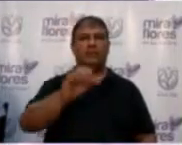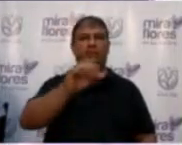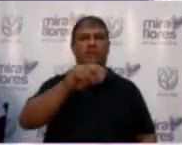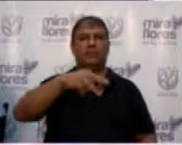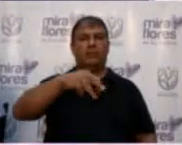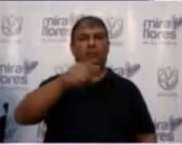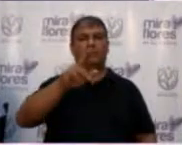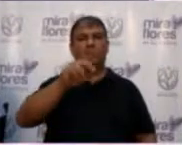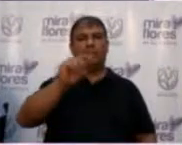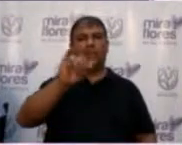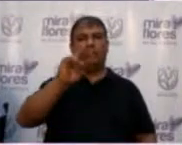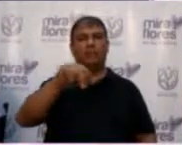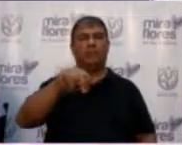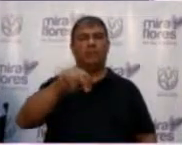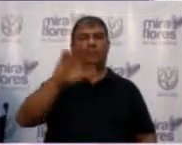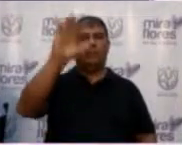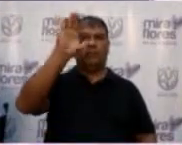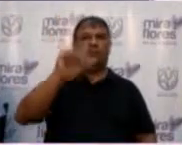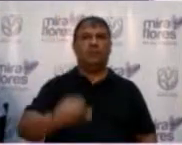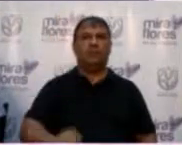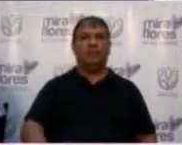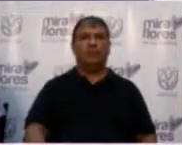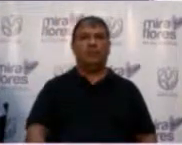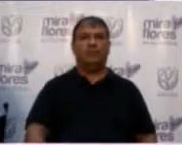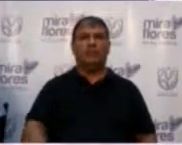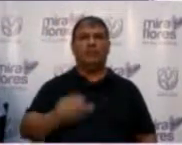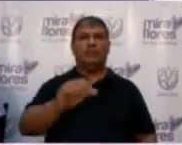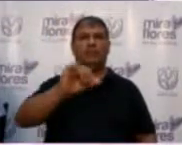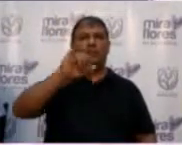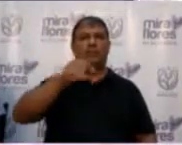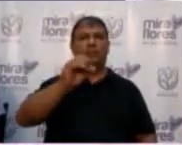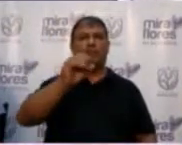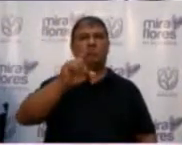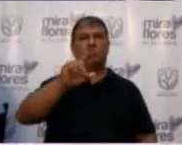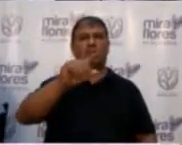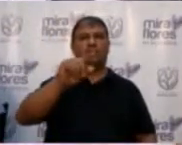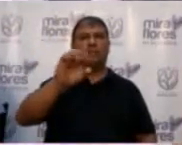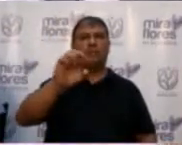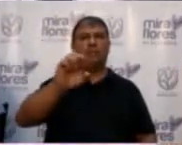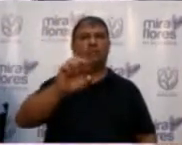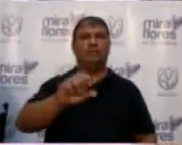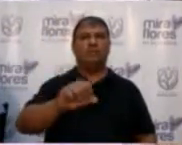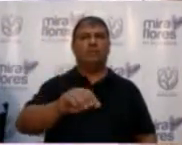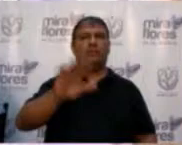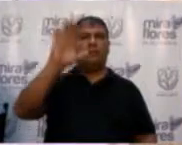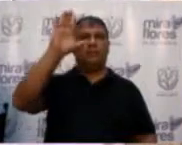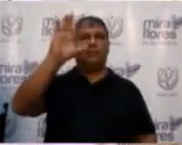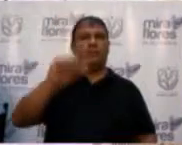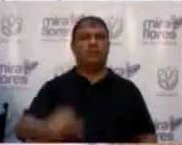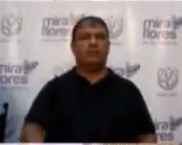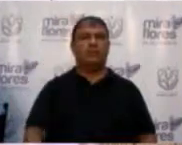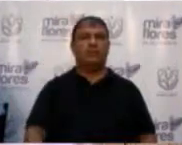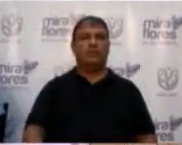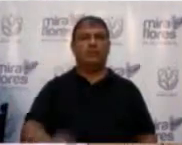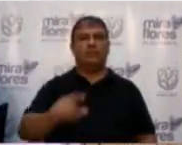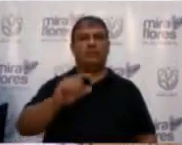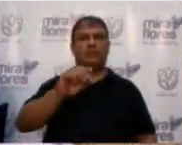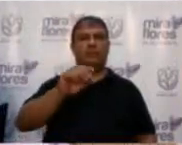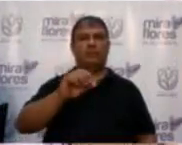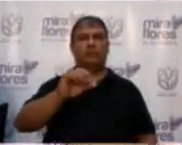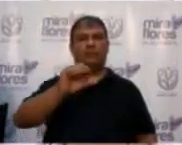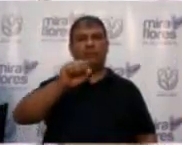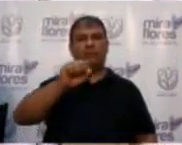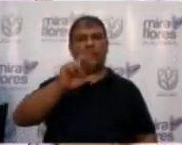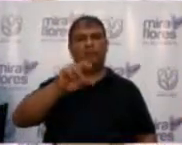Señor Martín Bustamante Castro. Señor Jorge de Albertis González del Riego. Señor